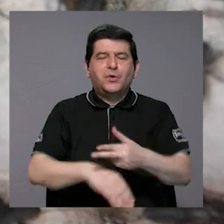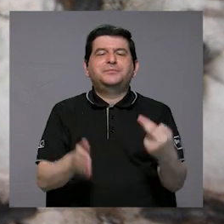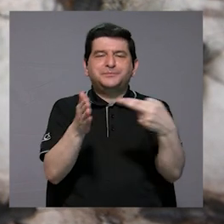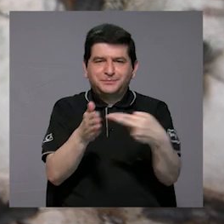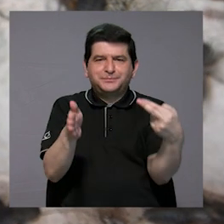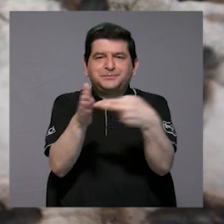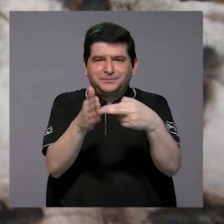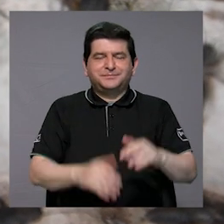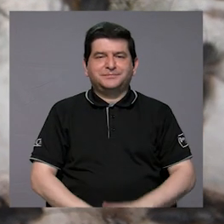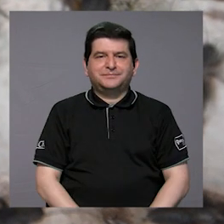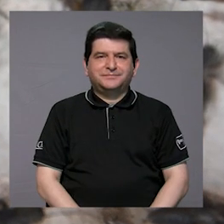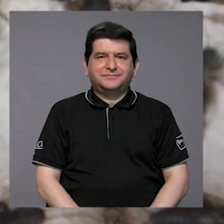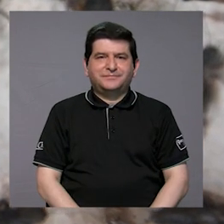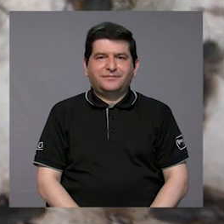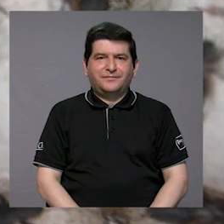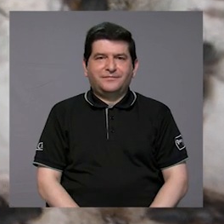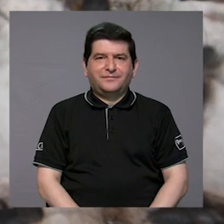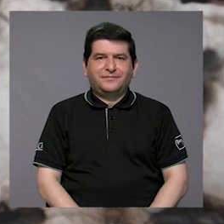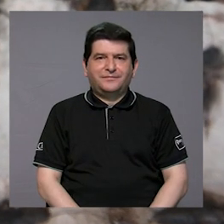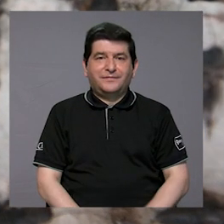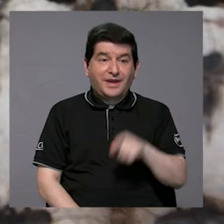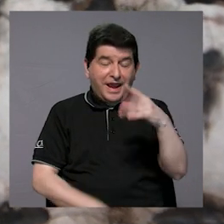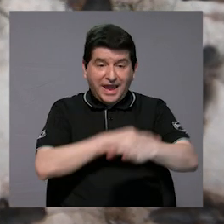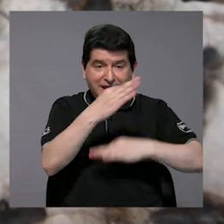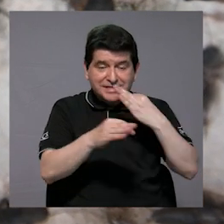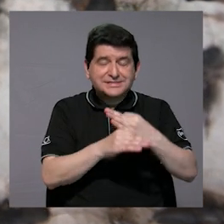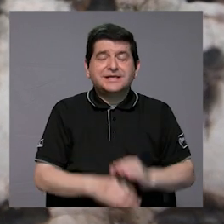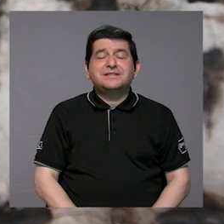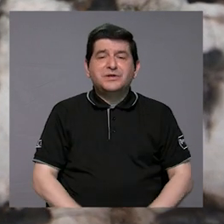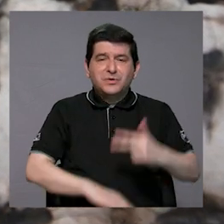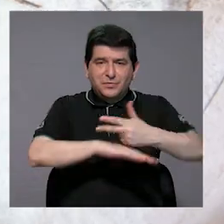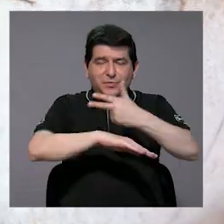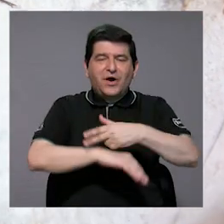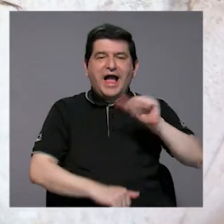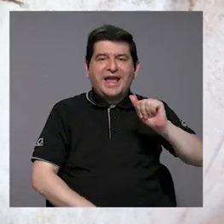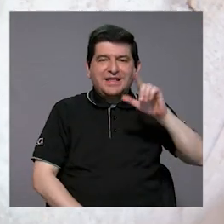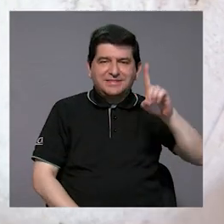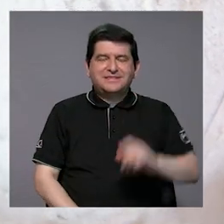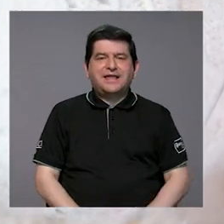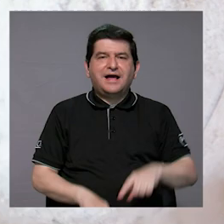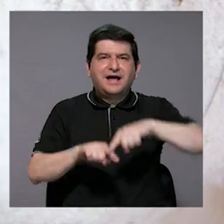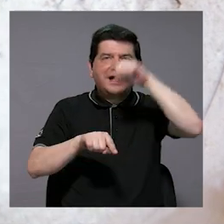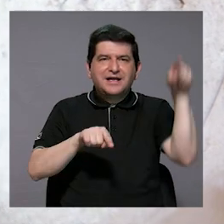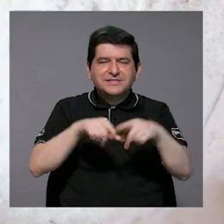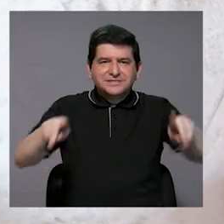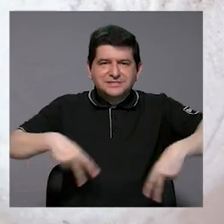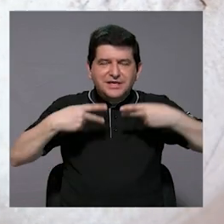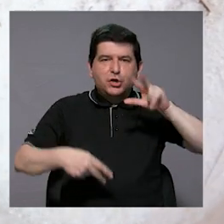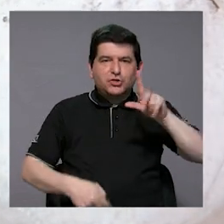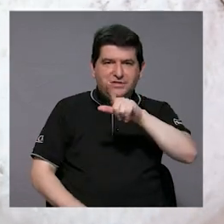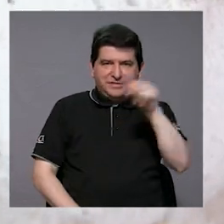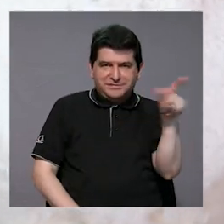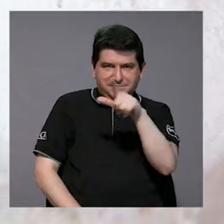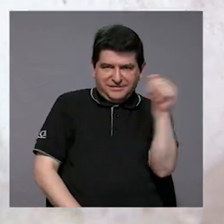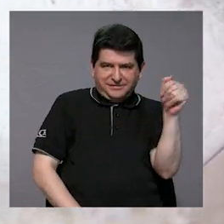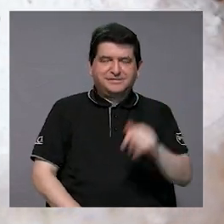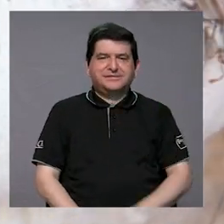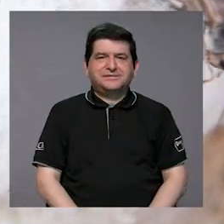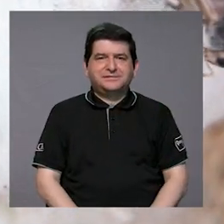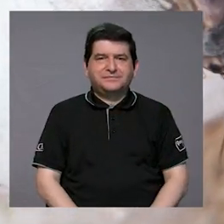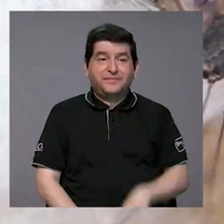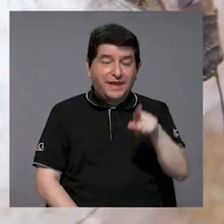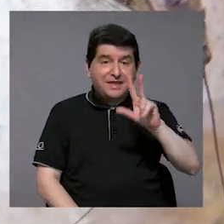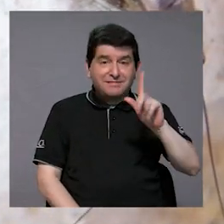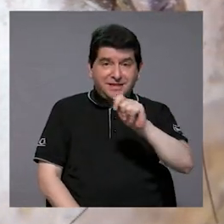proporcionó el primer lote de grillos para su reproducción. Bueno, este tipo de grillo, que es el Aqueta domesticus, tiene un ciclo de vida de